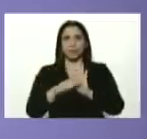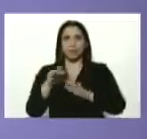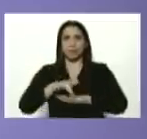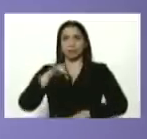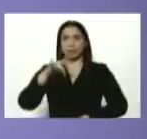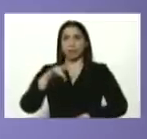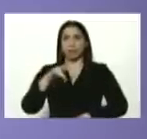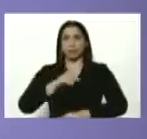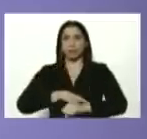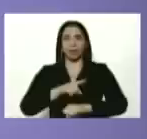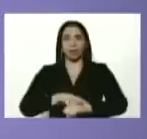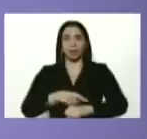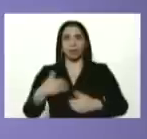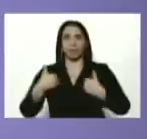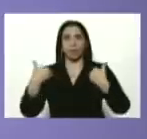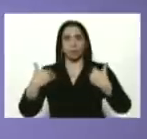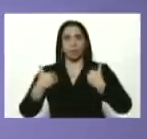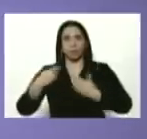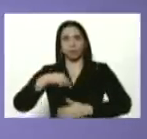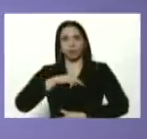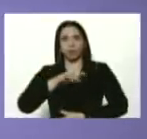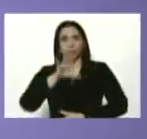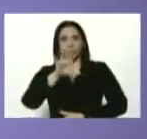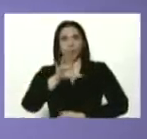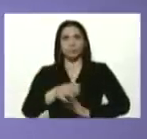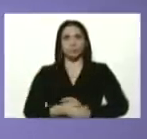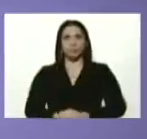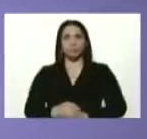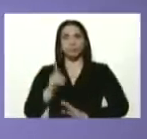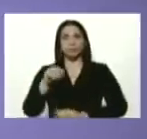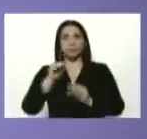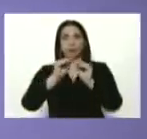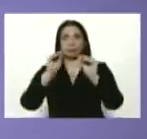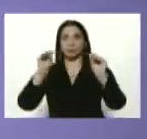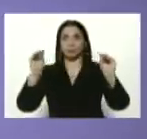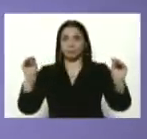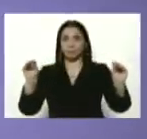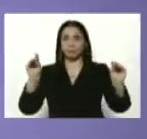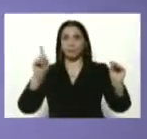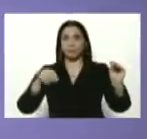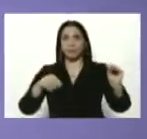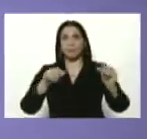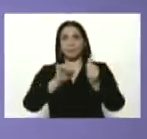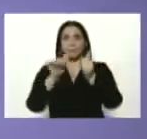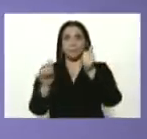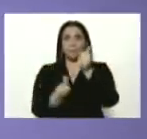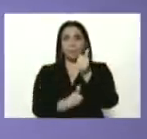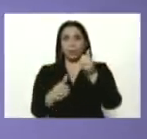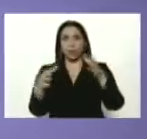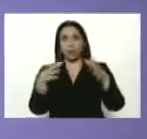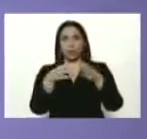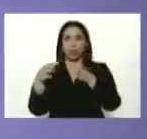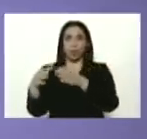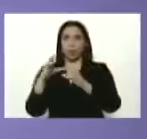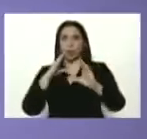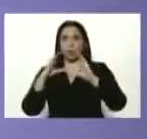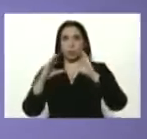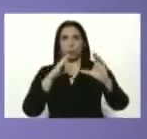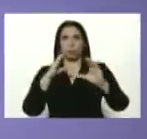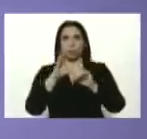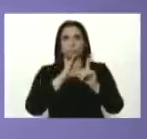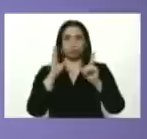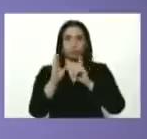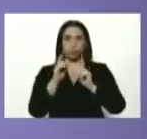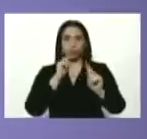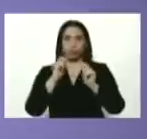tiempo y que afectan también a nuestra nación. También llamaba la atención el vicepresidente sectorial para la Comunicación, Cultura y Turismo, doctor